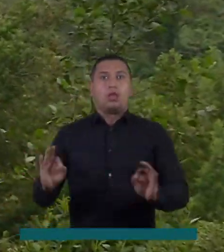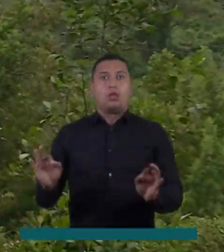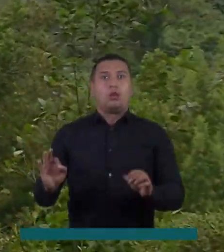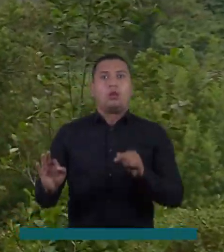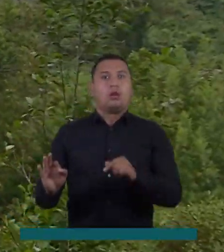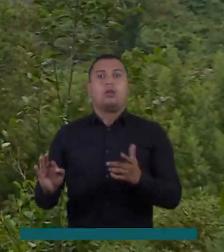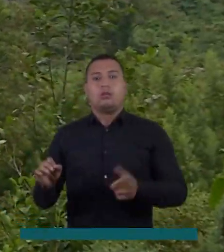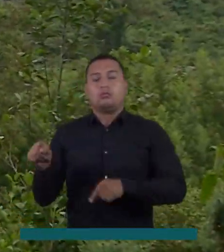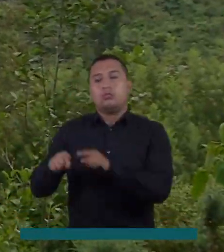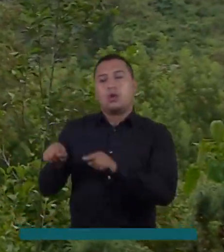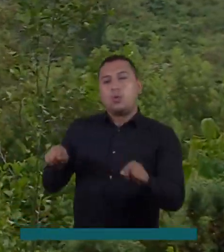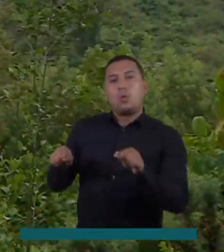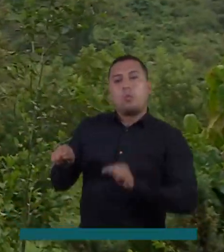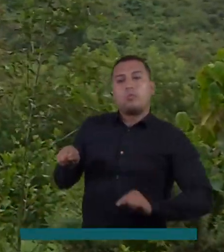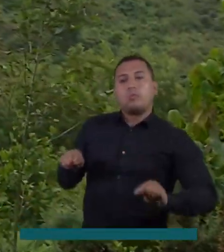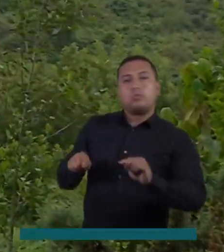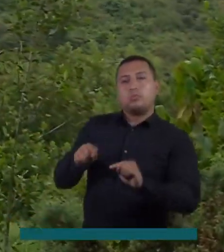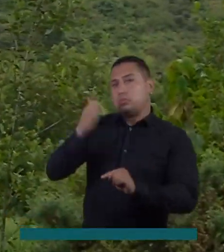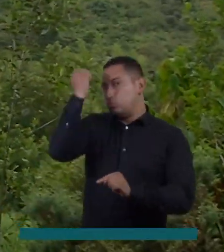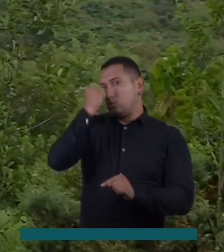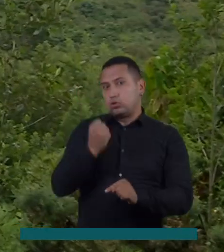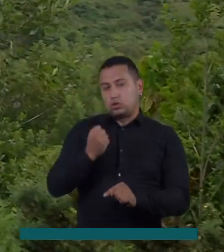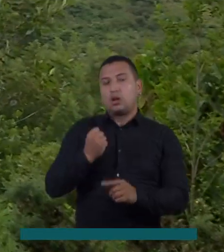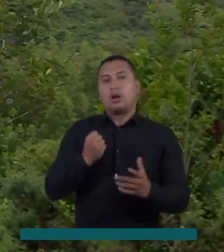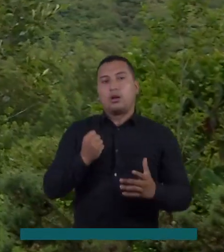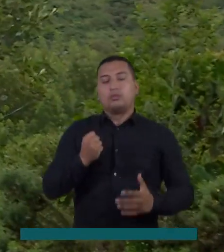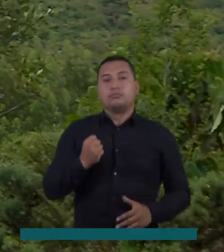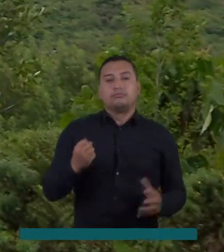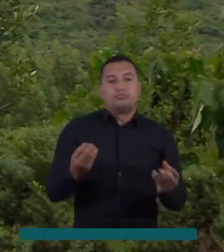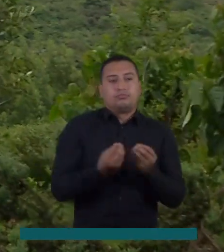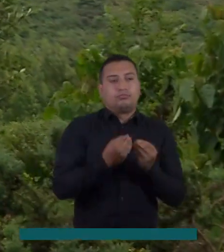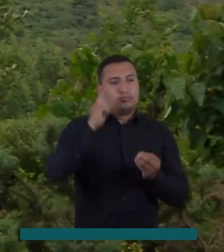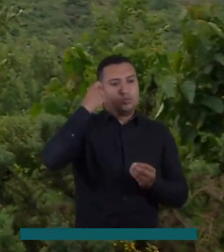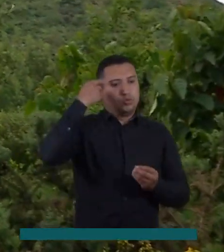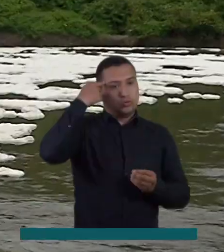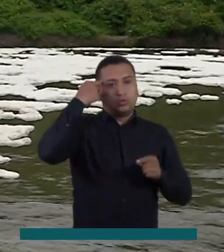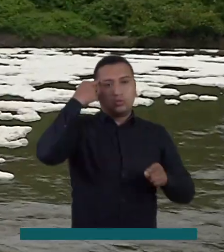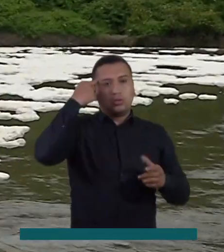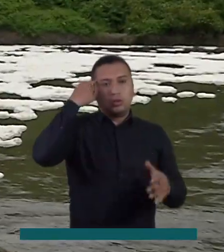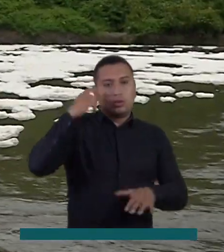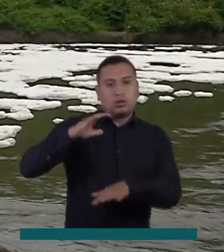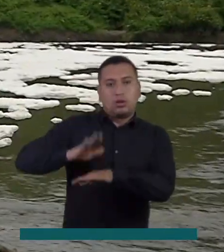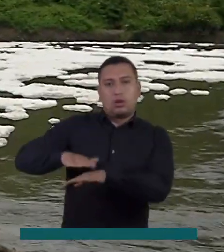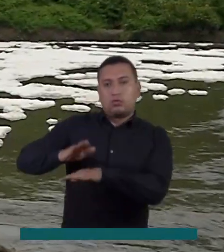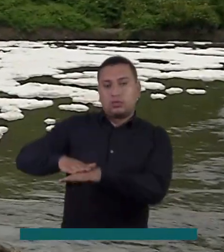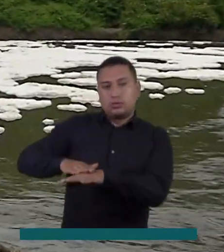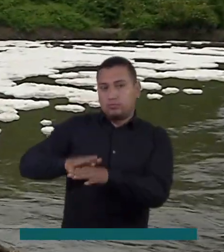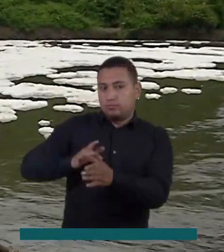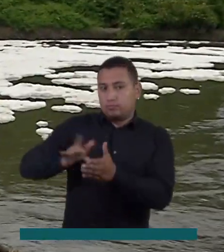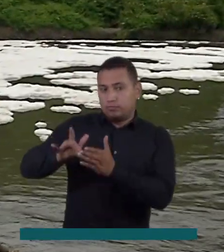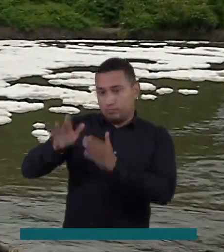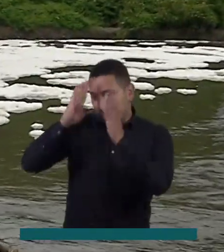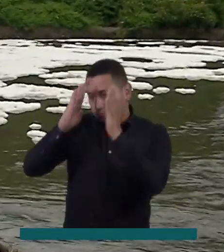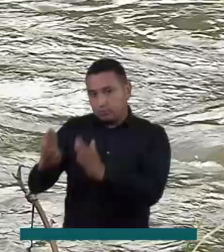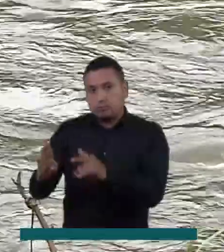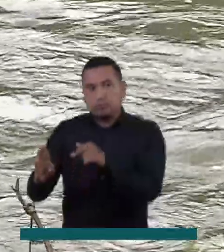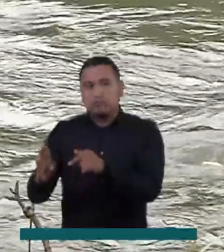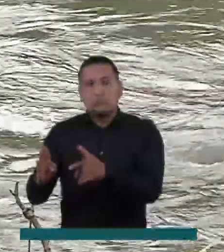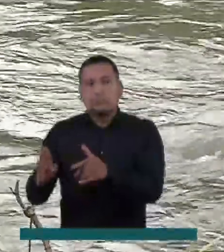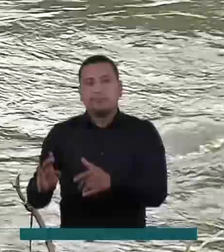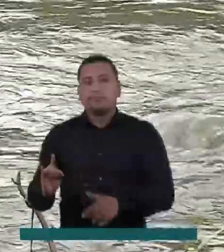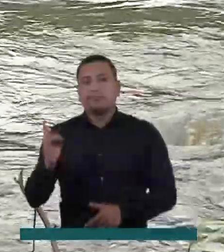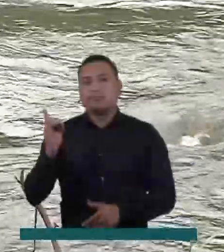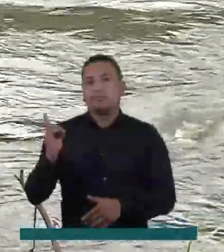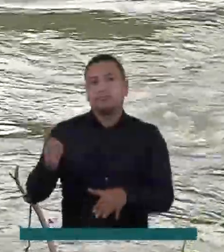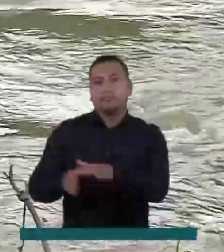presentado en algunas comunas y veredas de Soacha, la administración municipal decretó alerta roja como una medida para prevenir contingencias